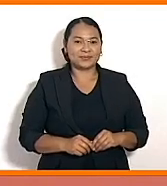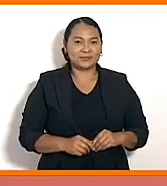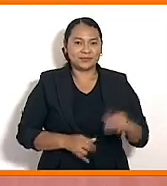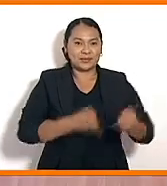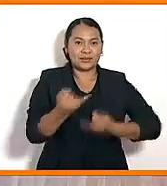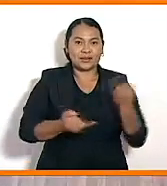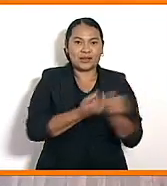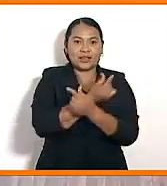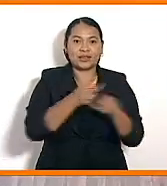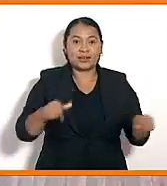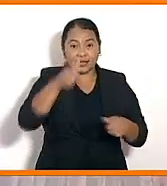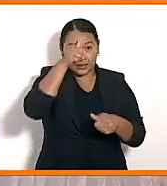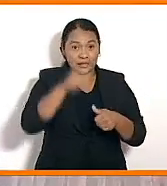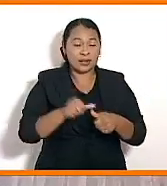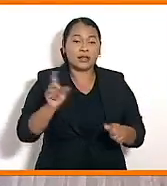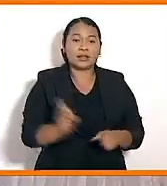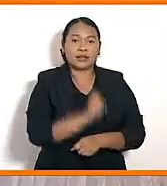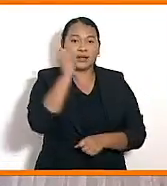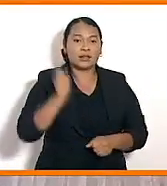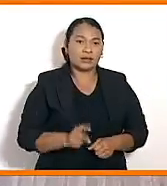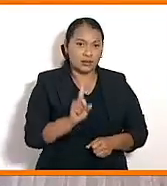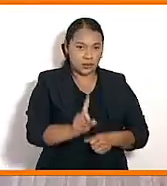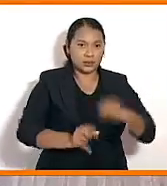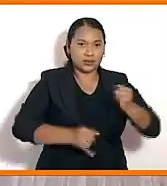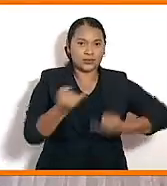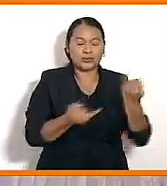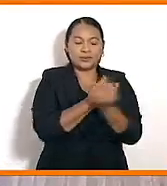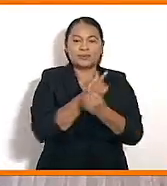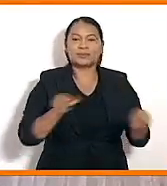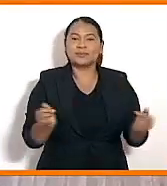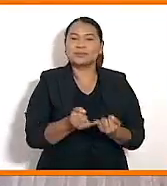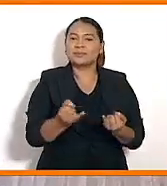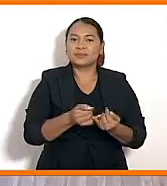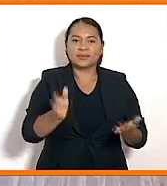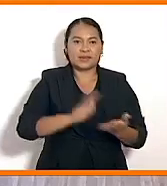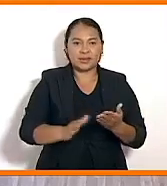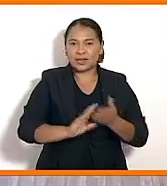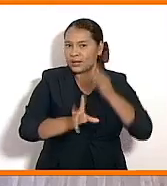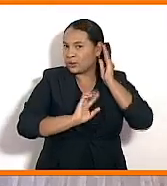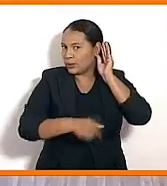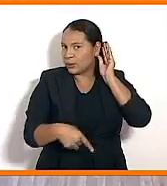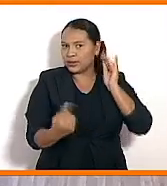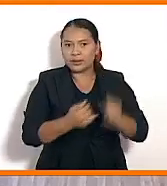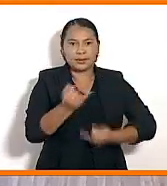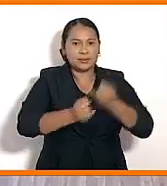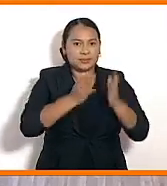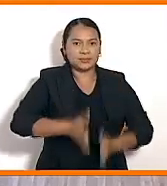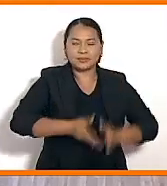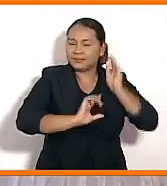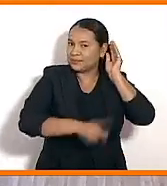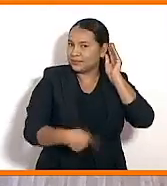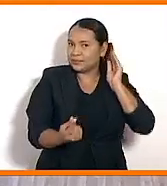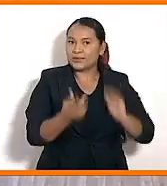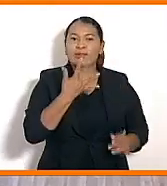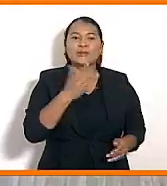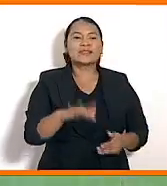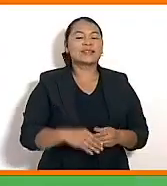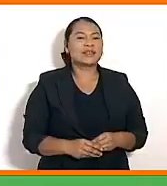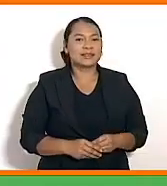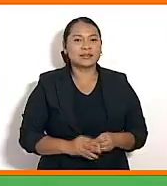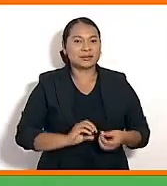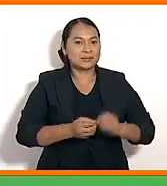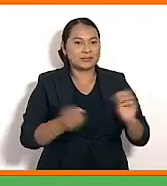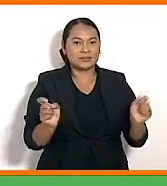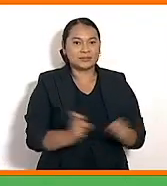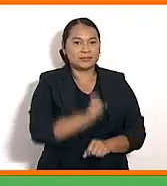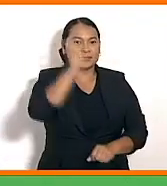Jugada gratis. Recuerda, tienes una jugada gratis por el mismo monto invertido en diaria. Pero si sos jugador por más uno, te deseamos muchísima suerte porque el número